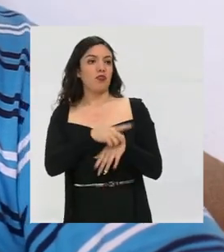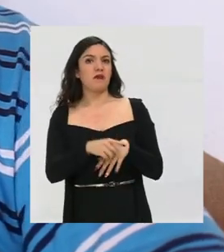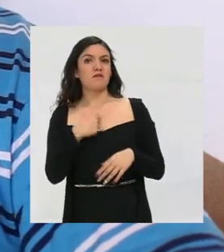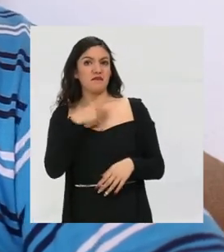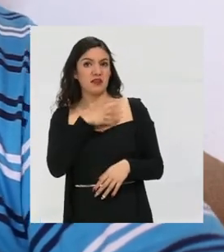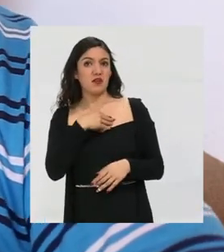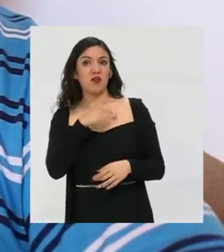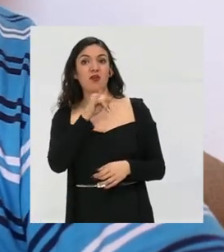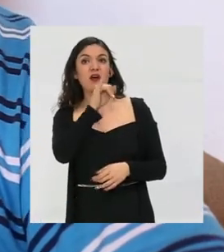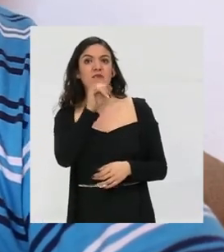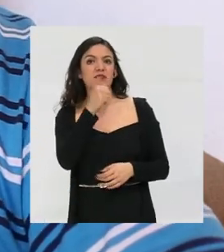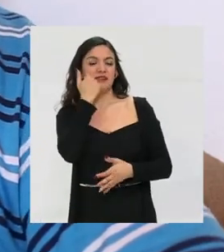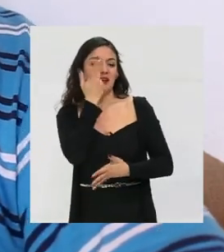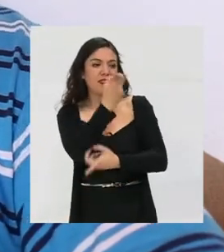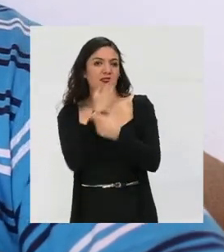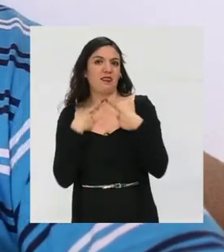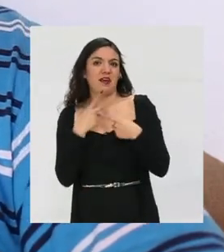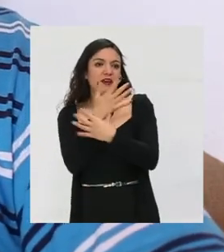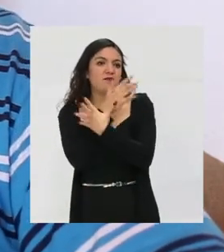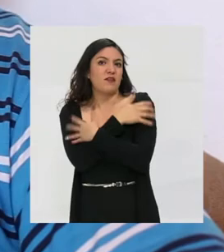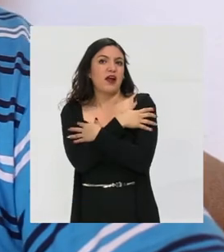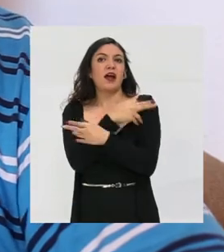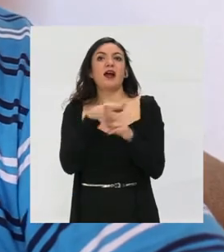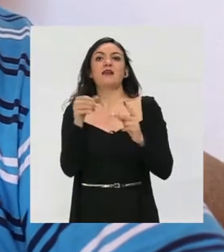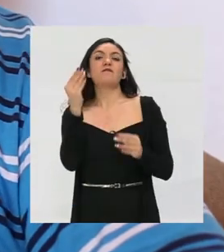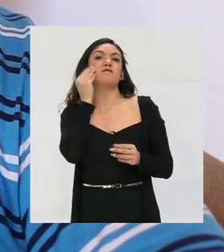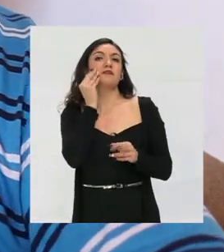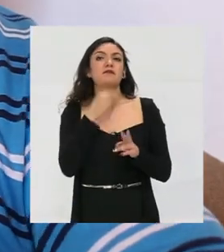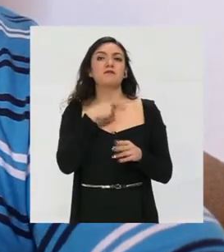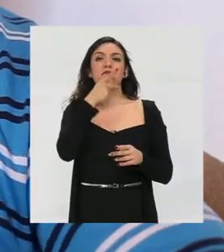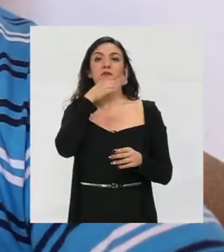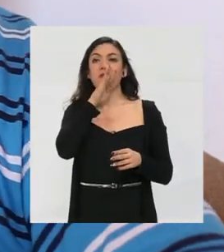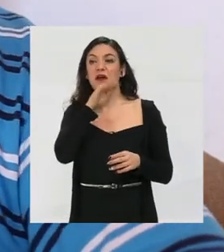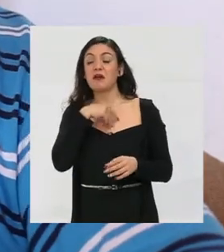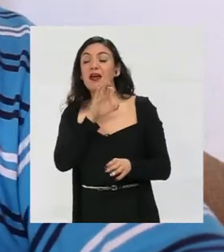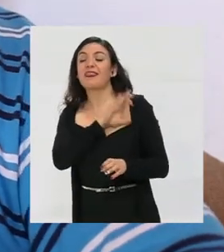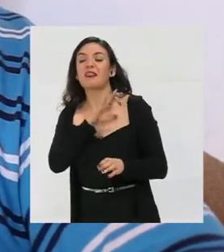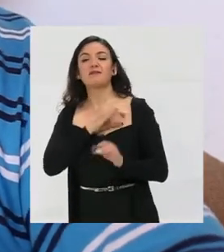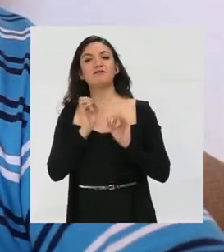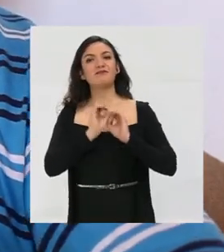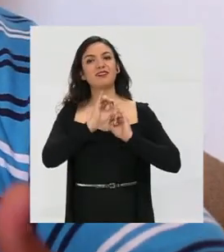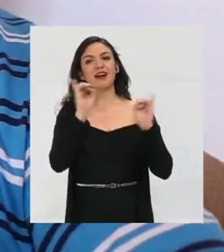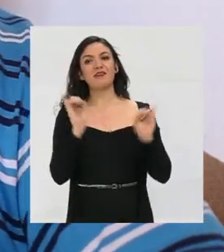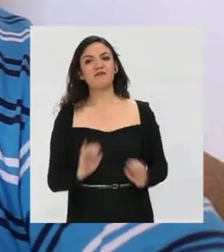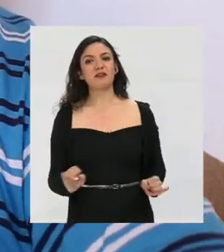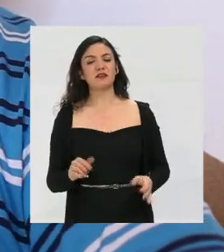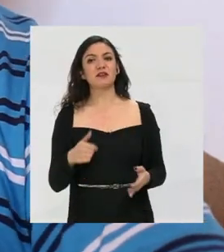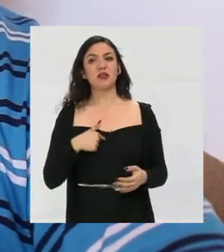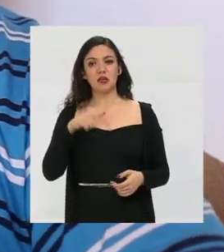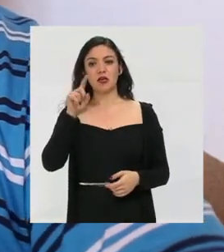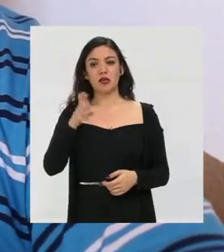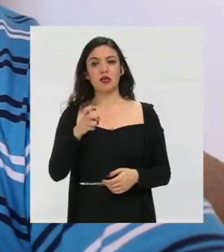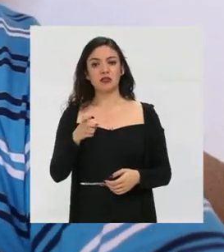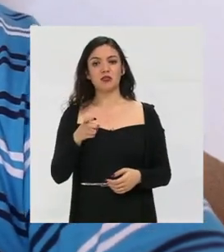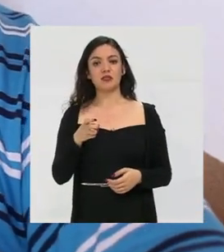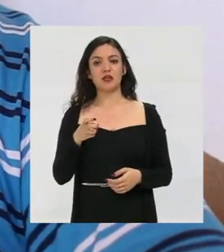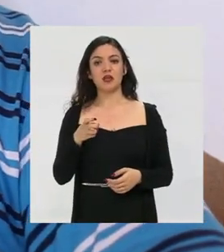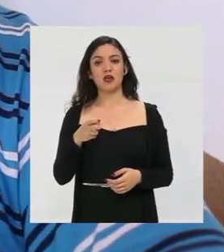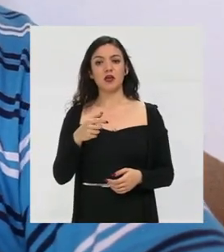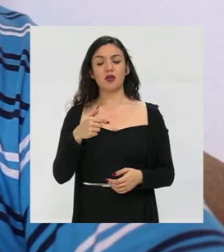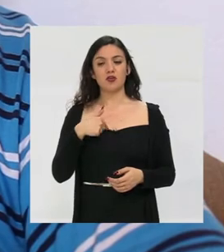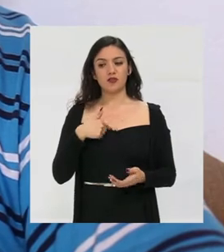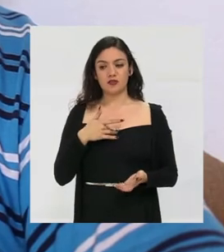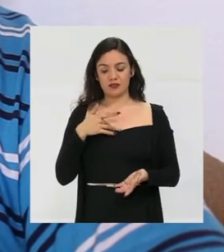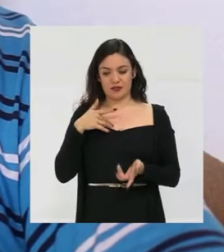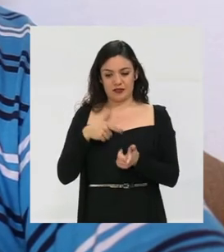A mis hijos los dejé muy dañados. Mis hijos no querían ni darme un abrazo, ni un beso, ni decirme, mis padres, un te quiero. El día de hoy